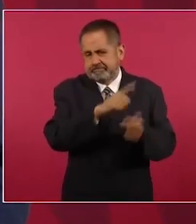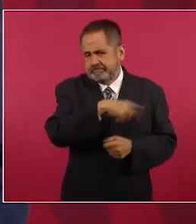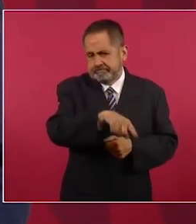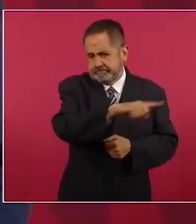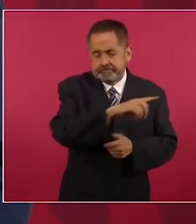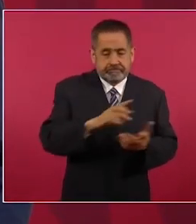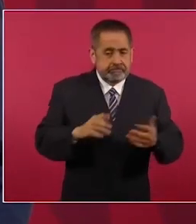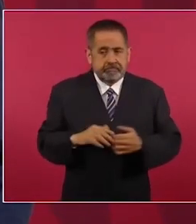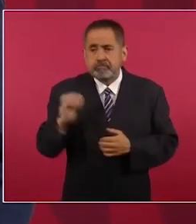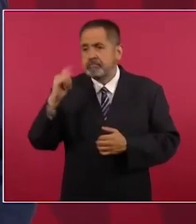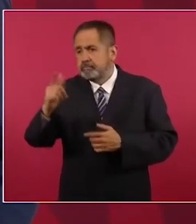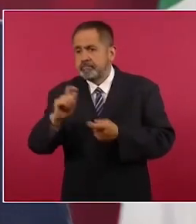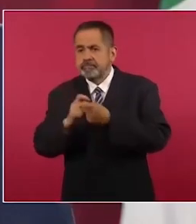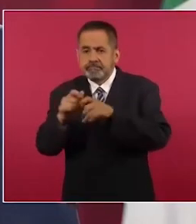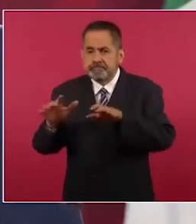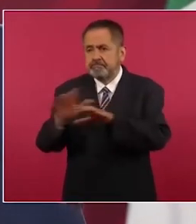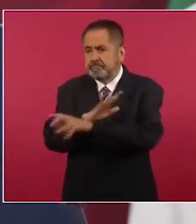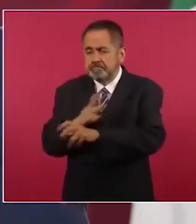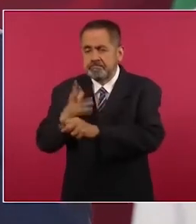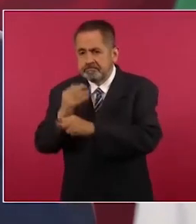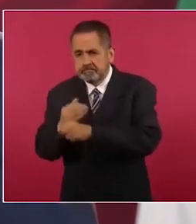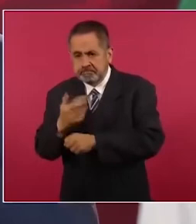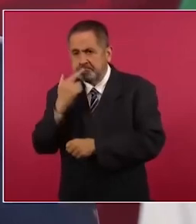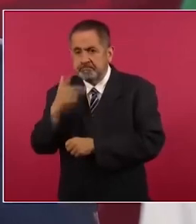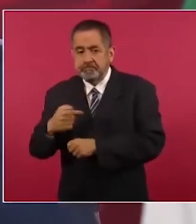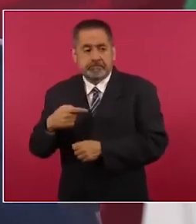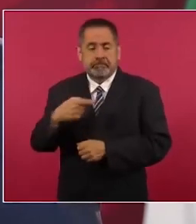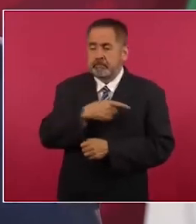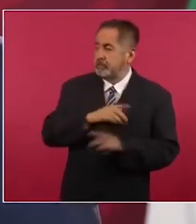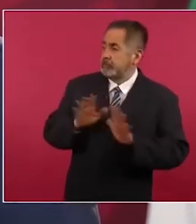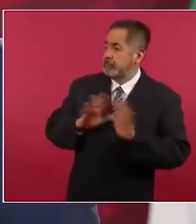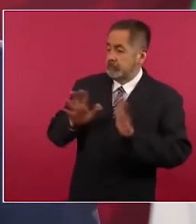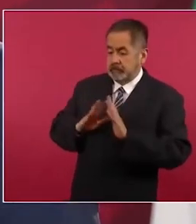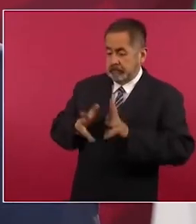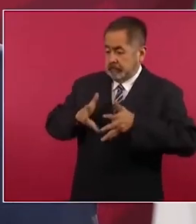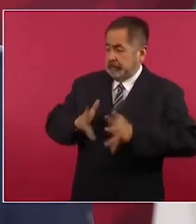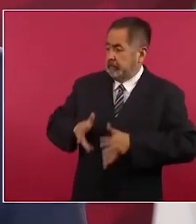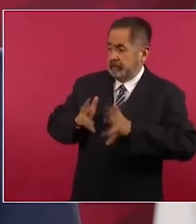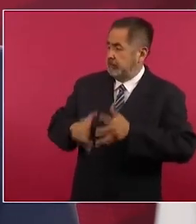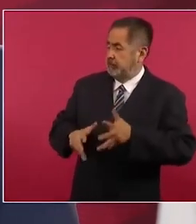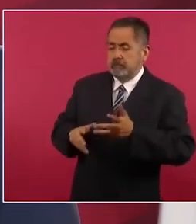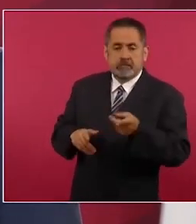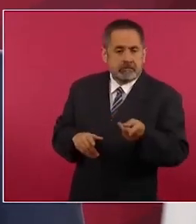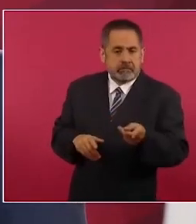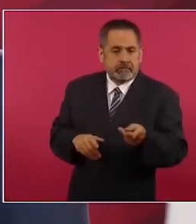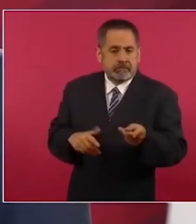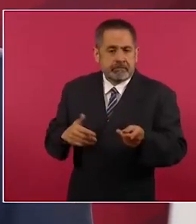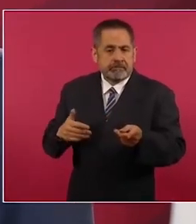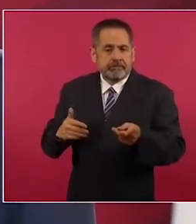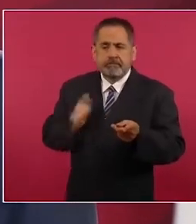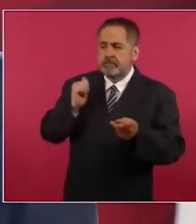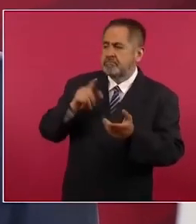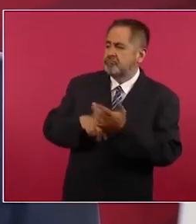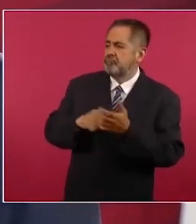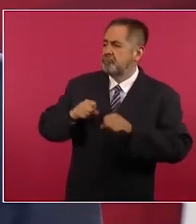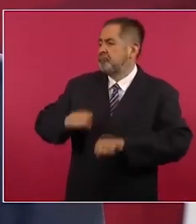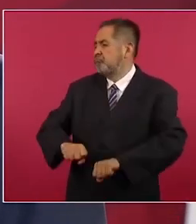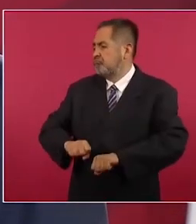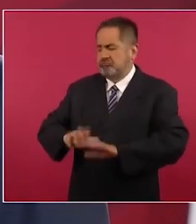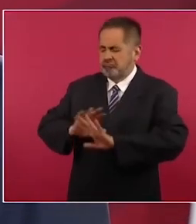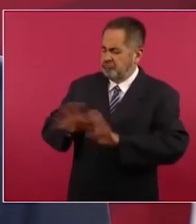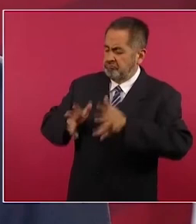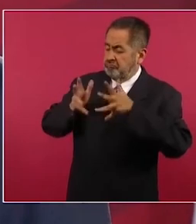modificación al régimen, que por lo general es un régimen autoritario,